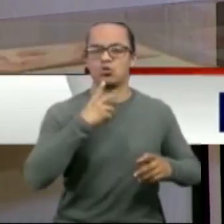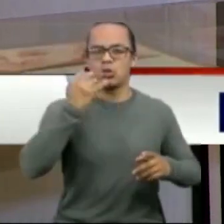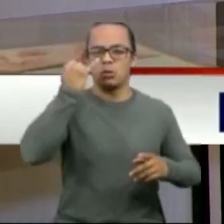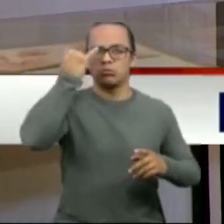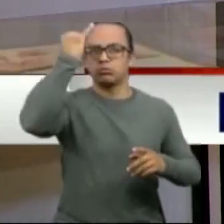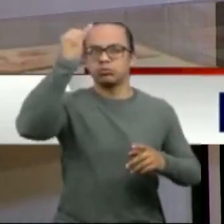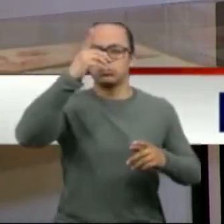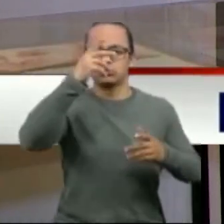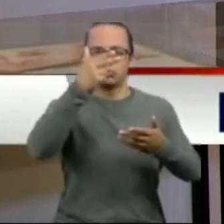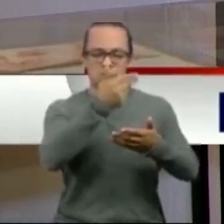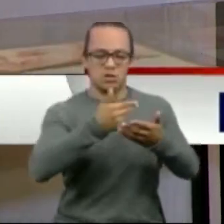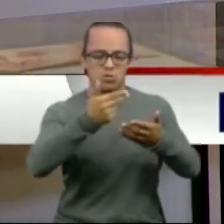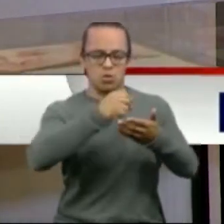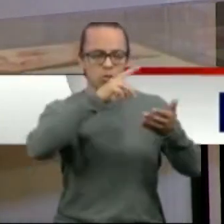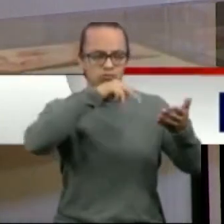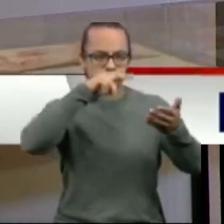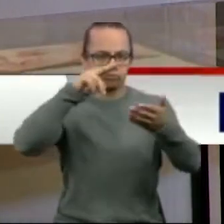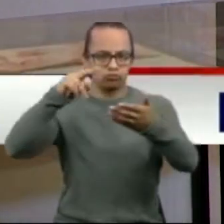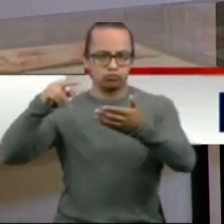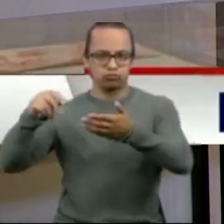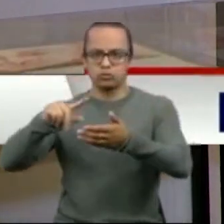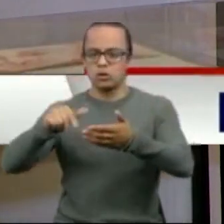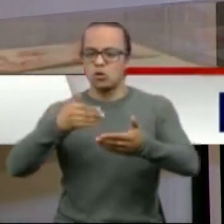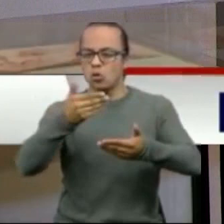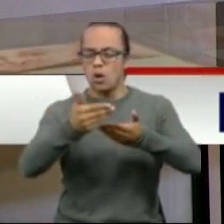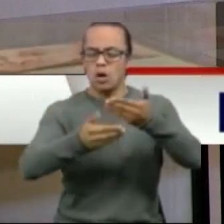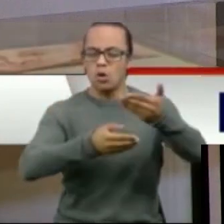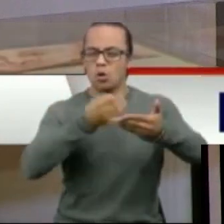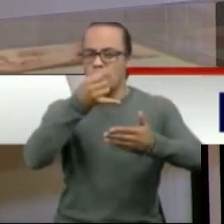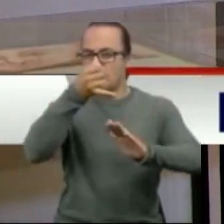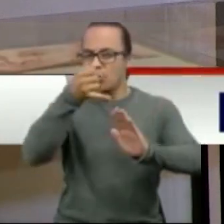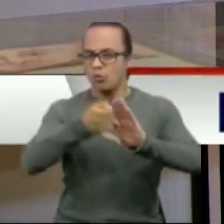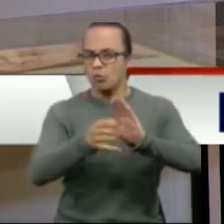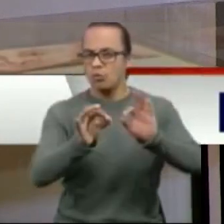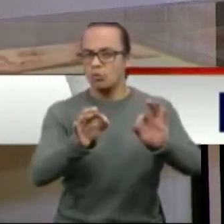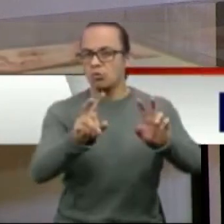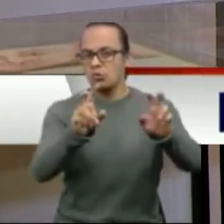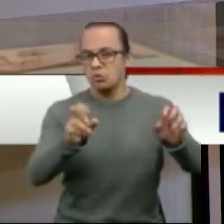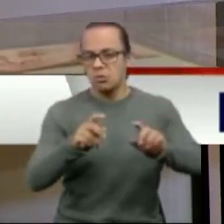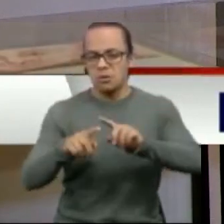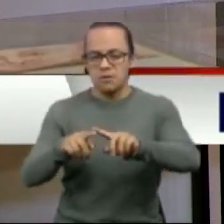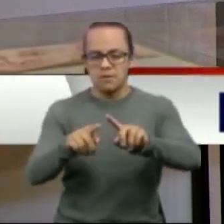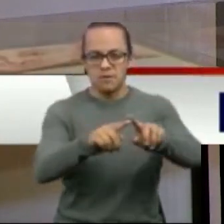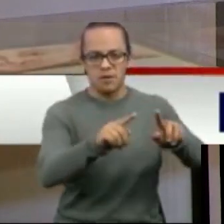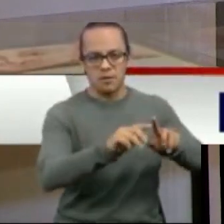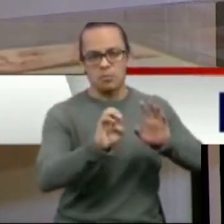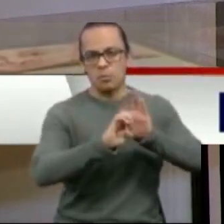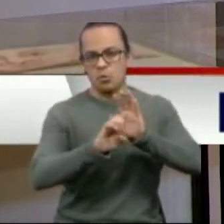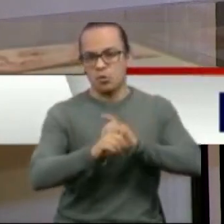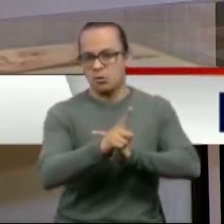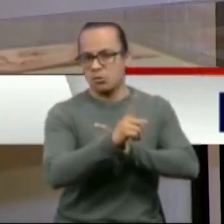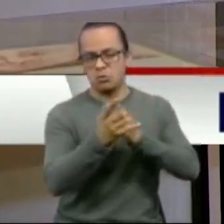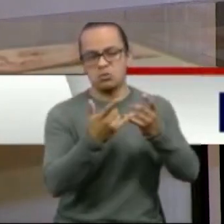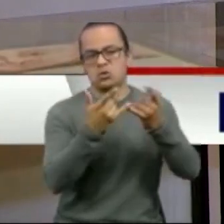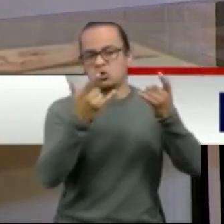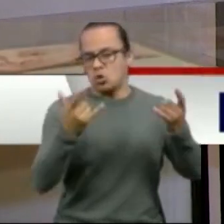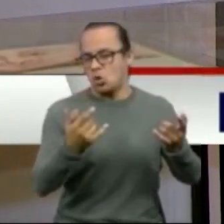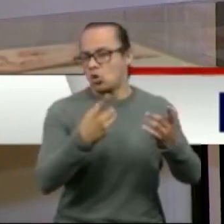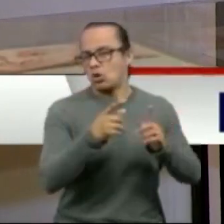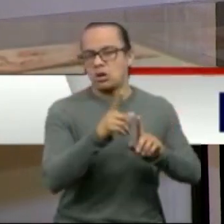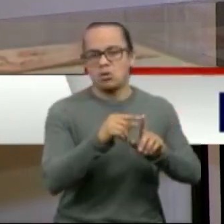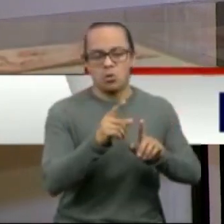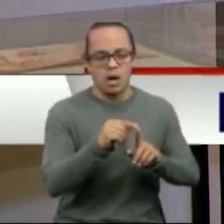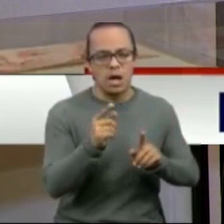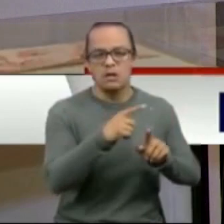su pintura, ¿no? Y de ahí ya explora las diferentes partes. Y sí, como dices, los mitos fueron muy